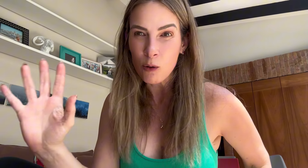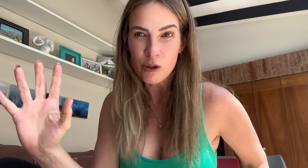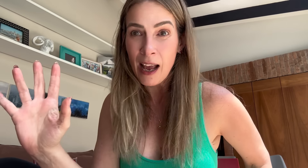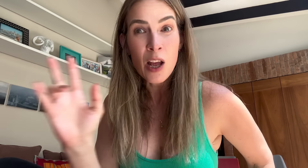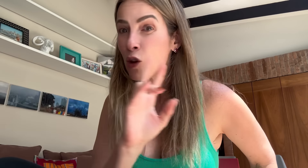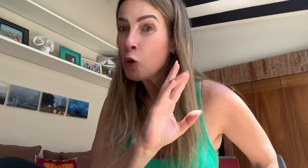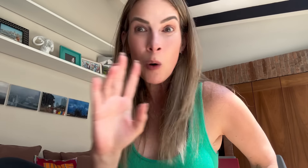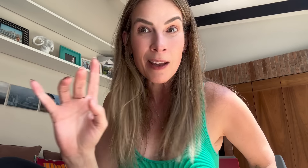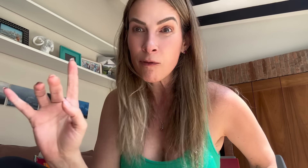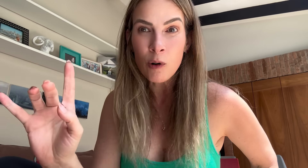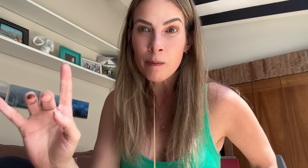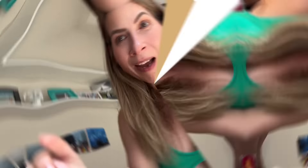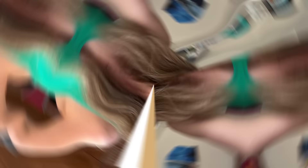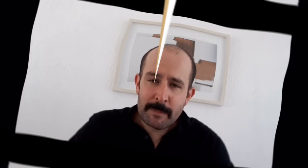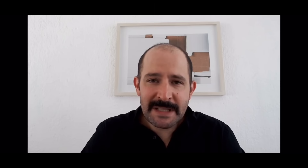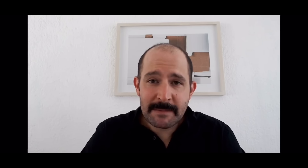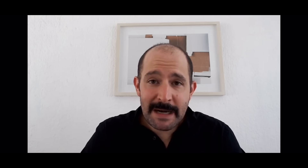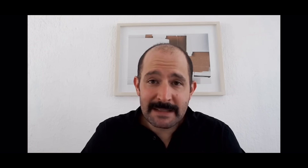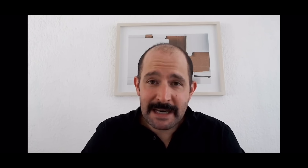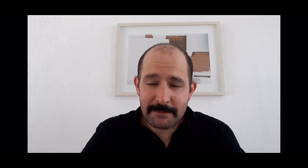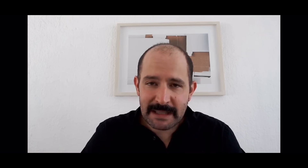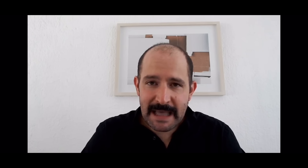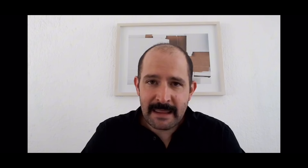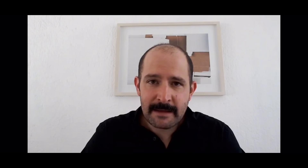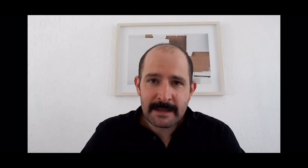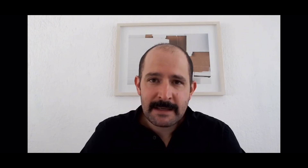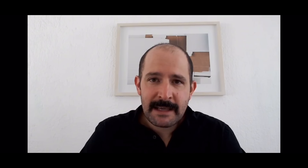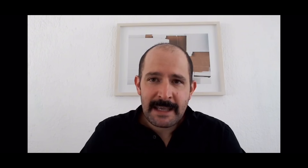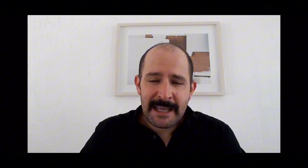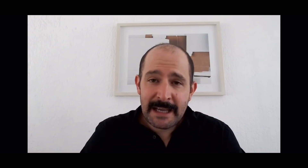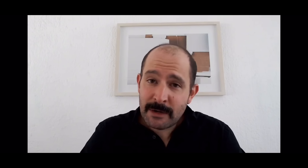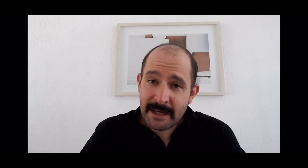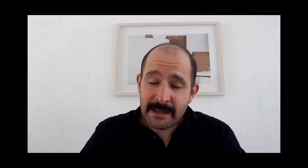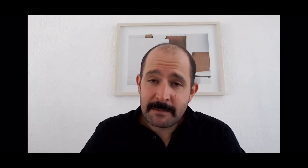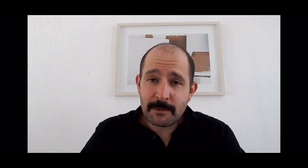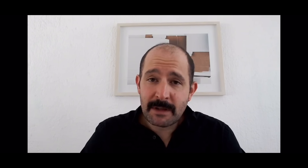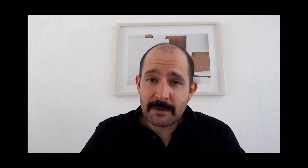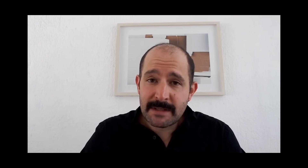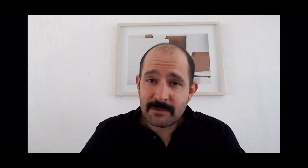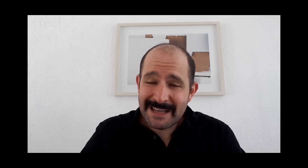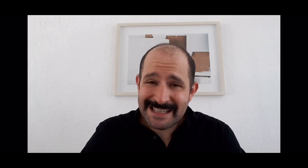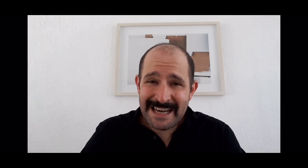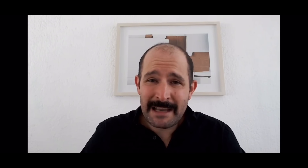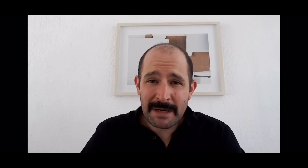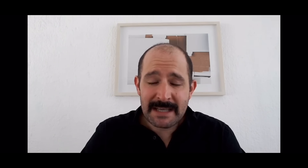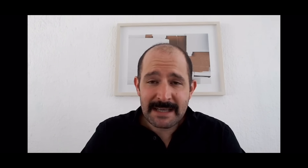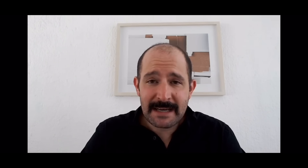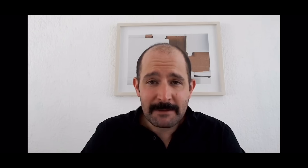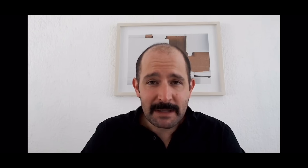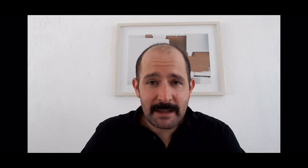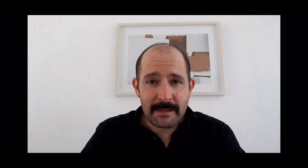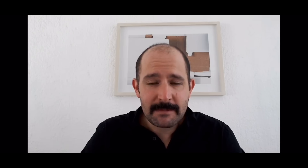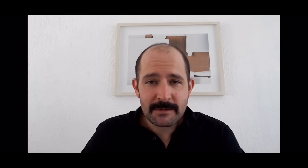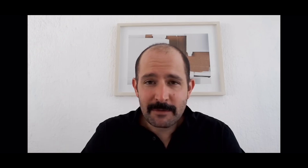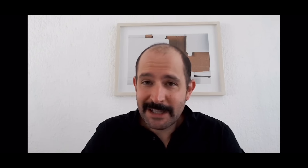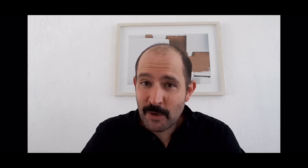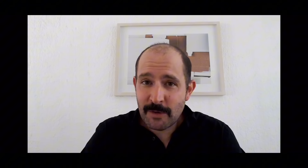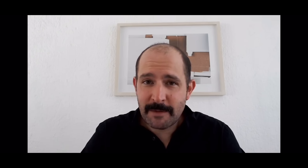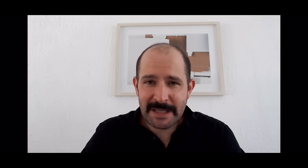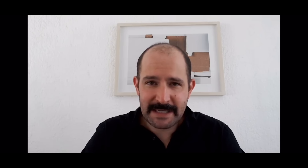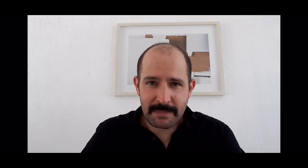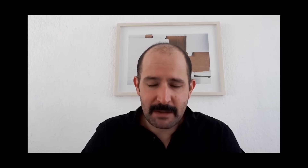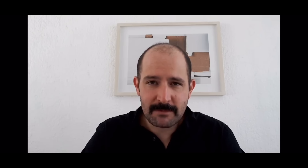otra cosa? No hay forma. El valor principal es la libertad y creo que el régimen obradorista es una seria amenaza a la libertad,